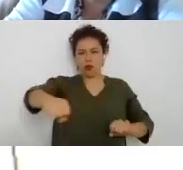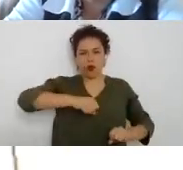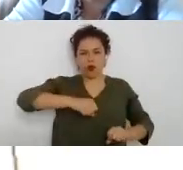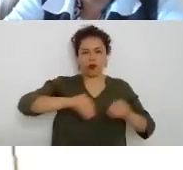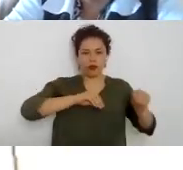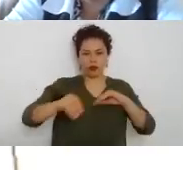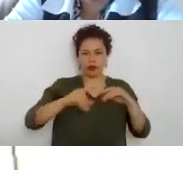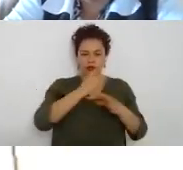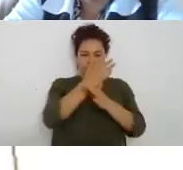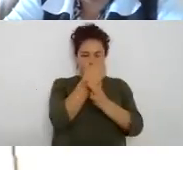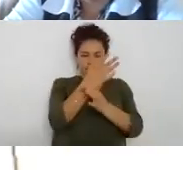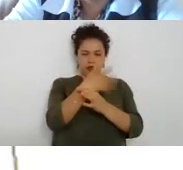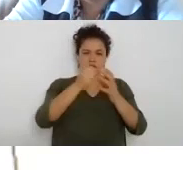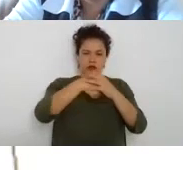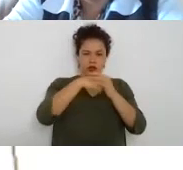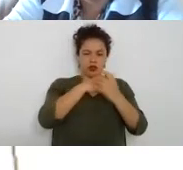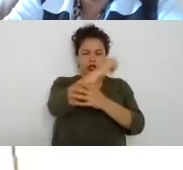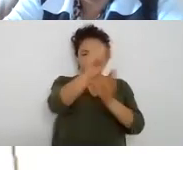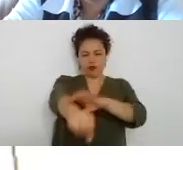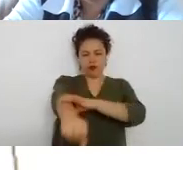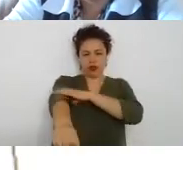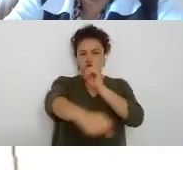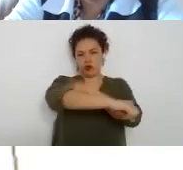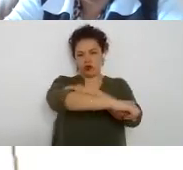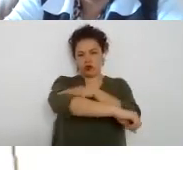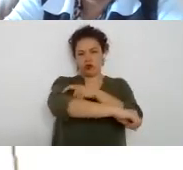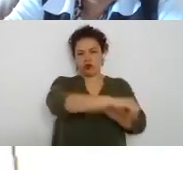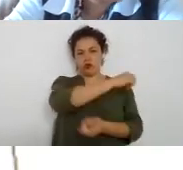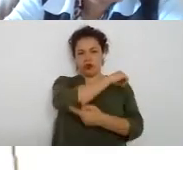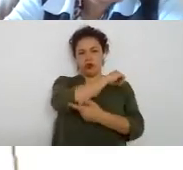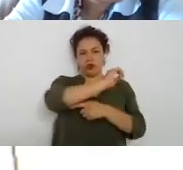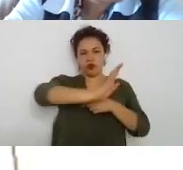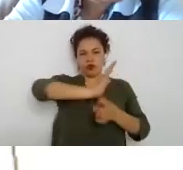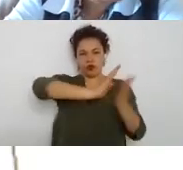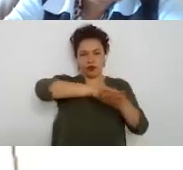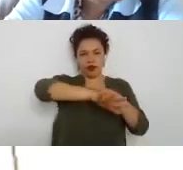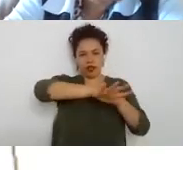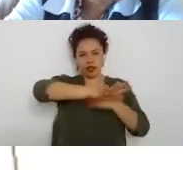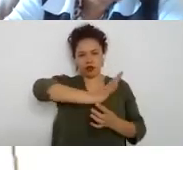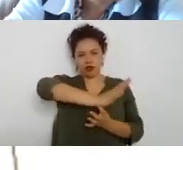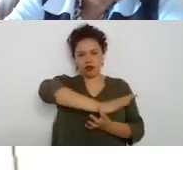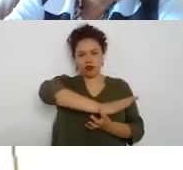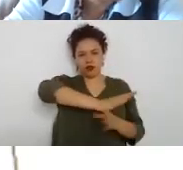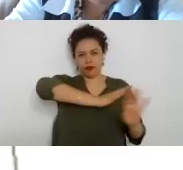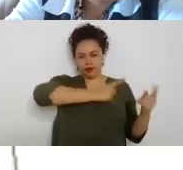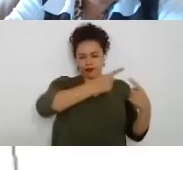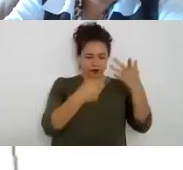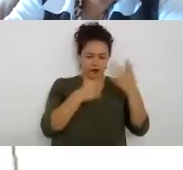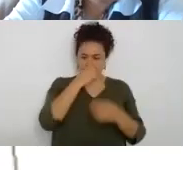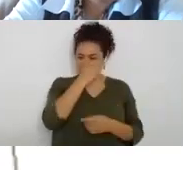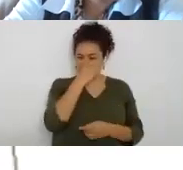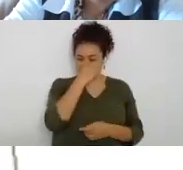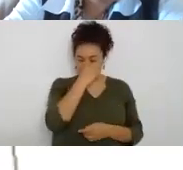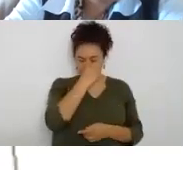ser en las muñecas, rodillas, brazos, codos, etcétera, tobillos, ¿ok? Y por el contrario, en